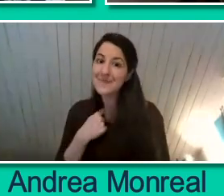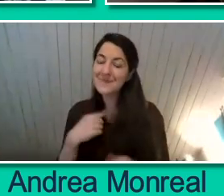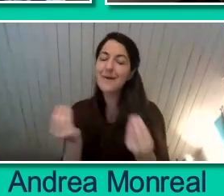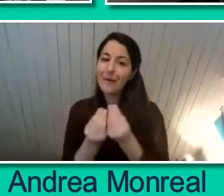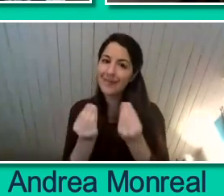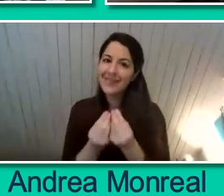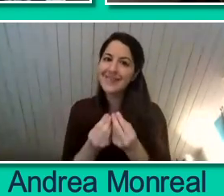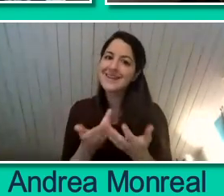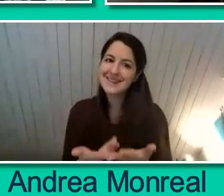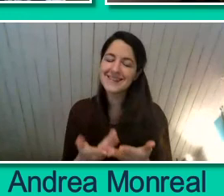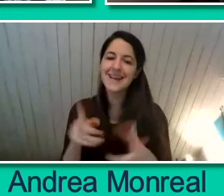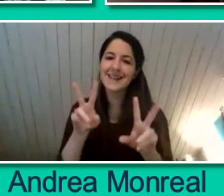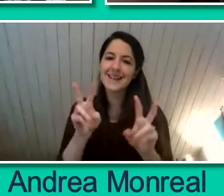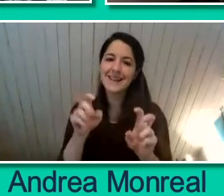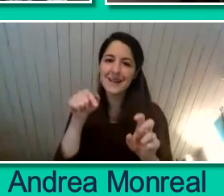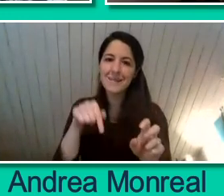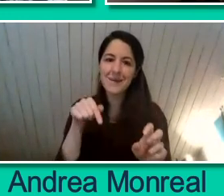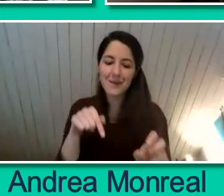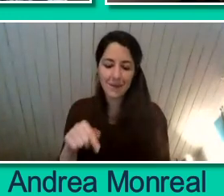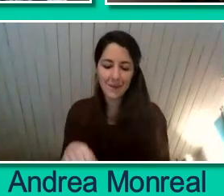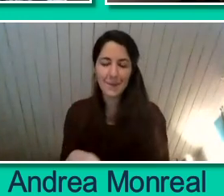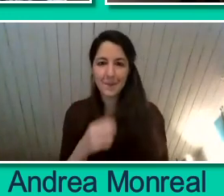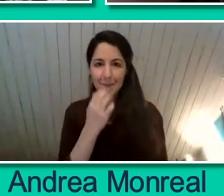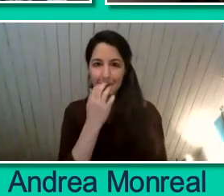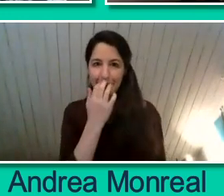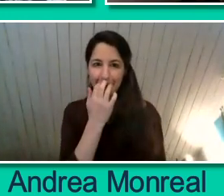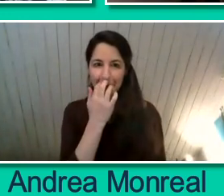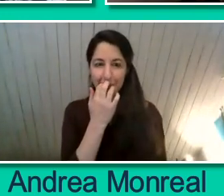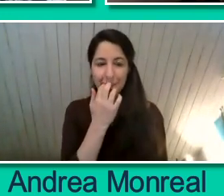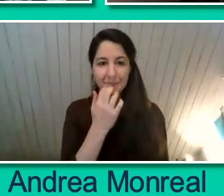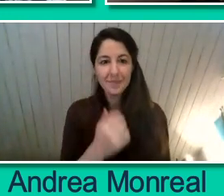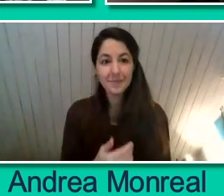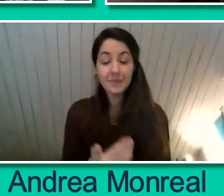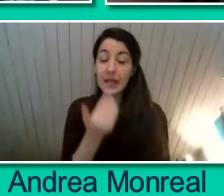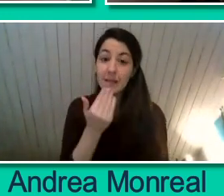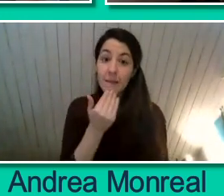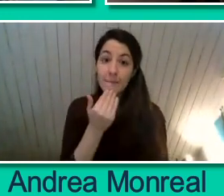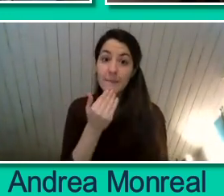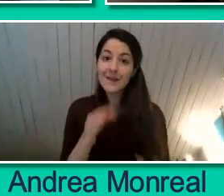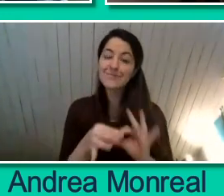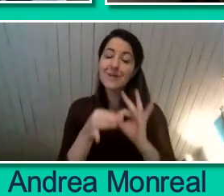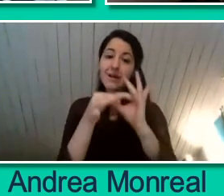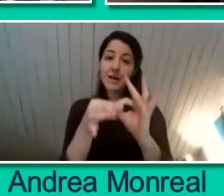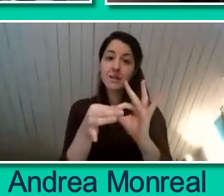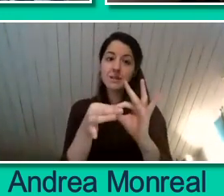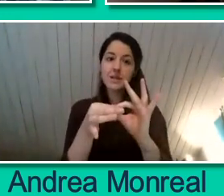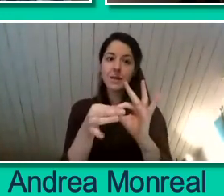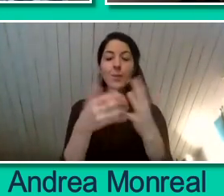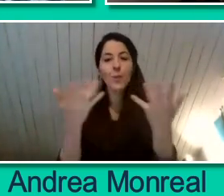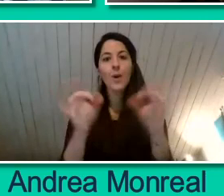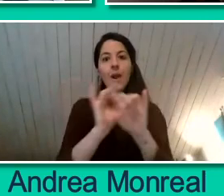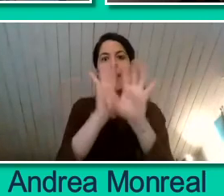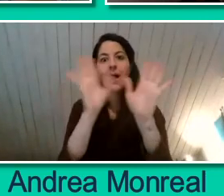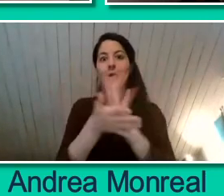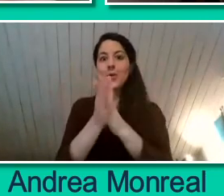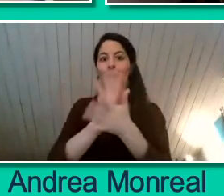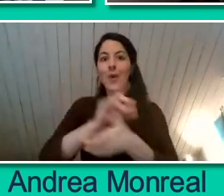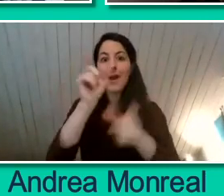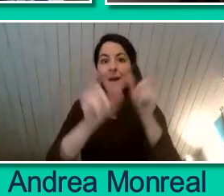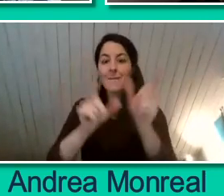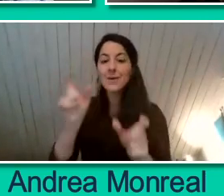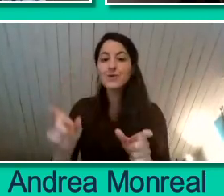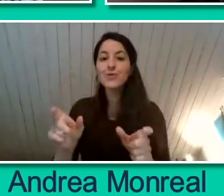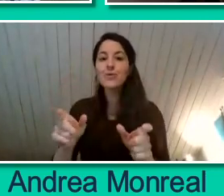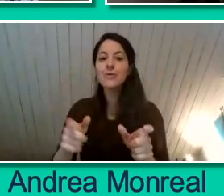hoy. Eh, También agradecemos, obviamente, a todos quienes respondieron las preguntas